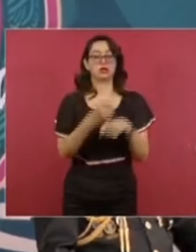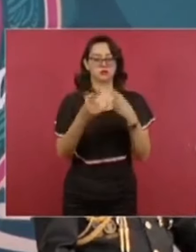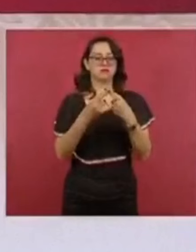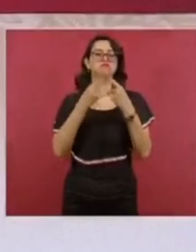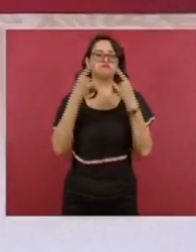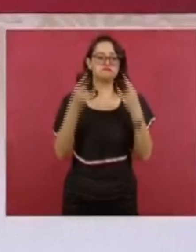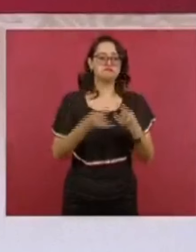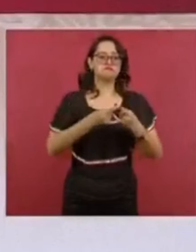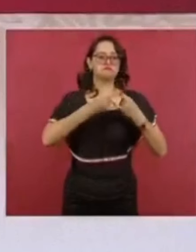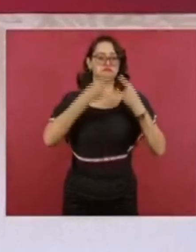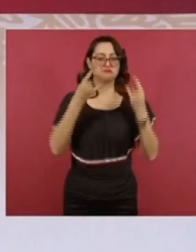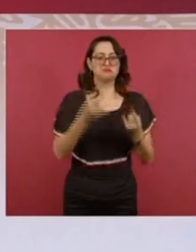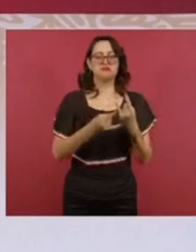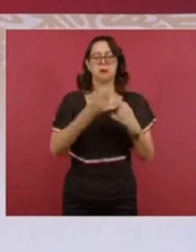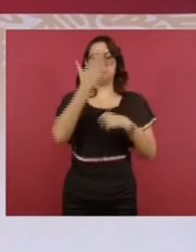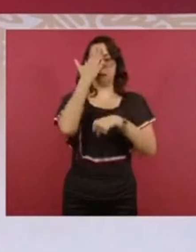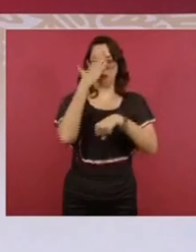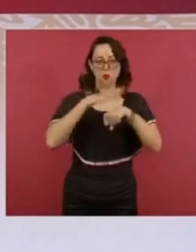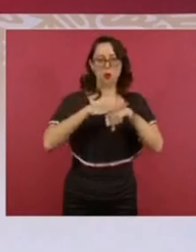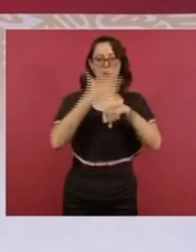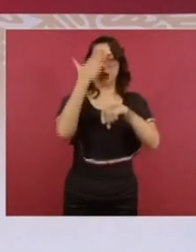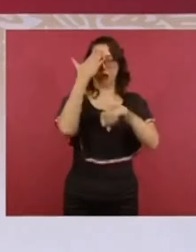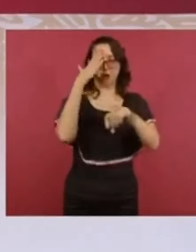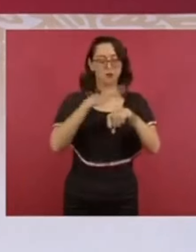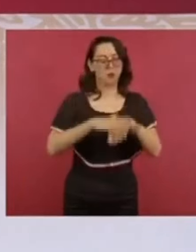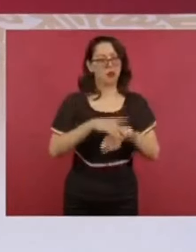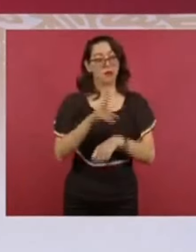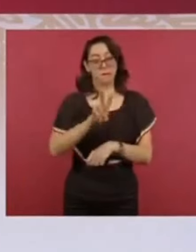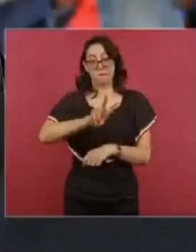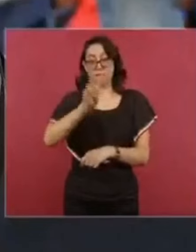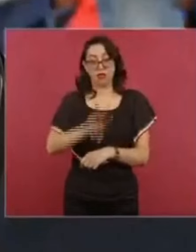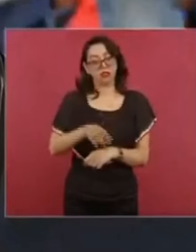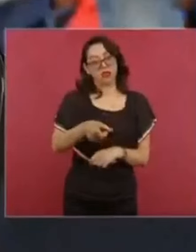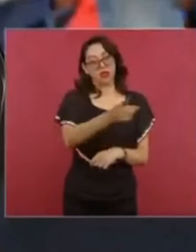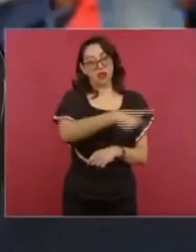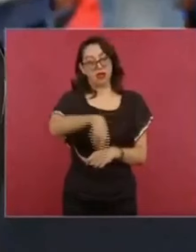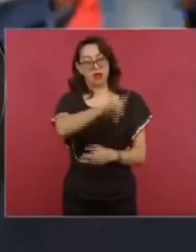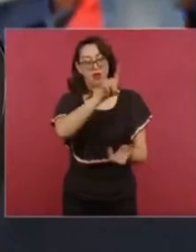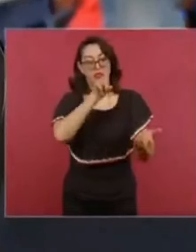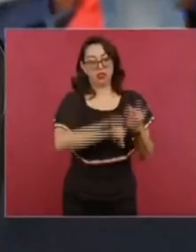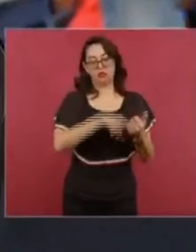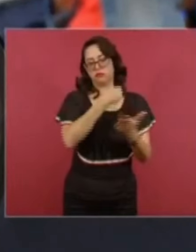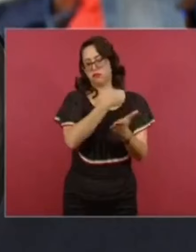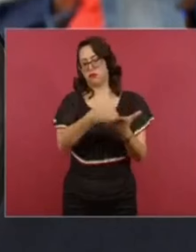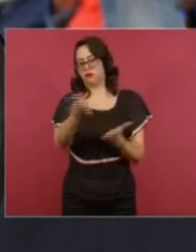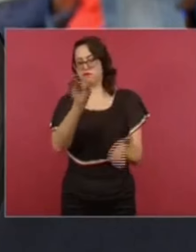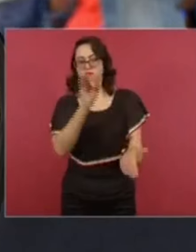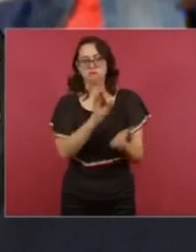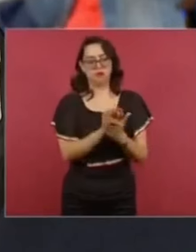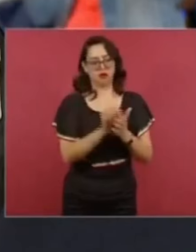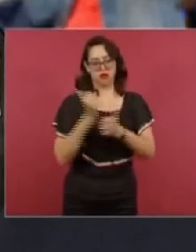la historia gracias a las sublimes proezas de sus aguiluchos, en las que han